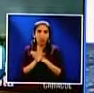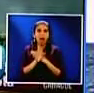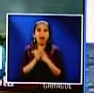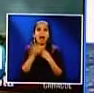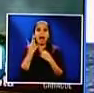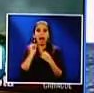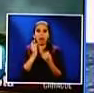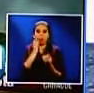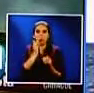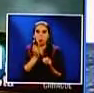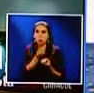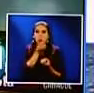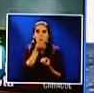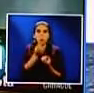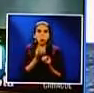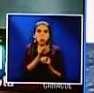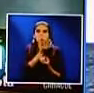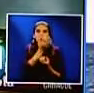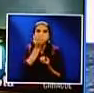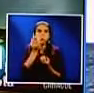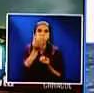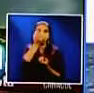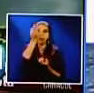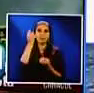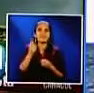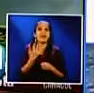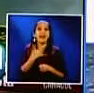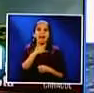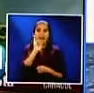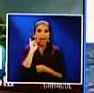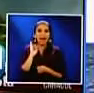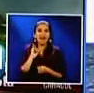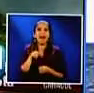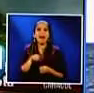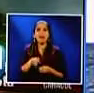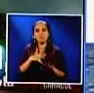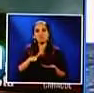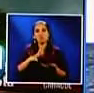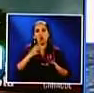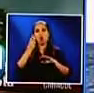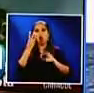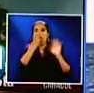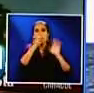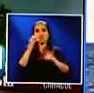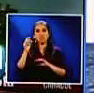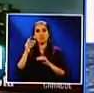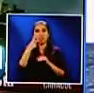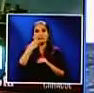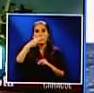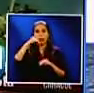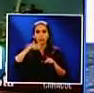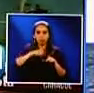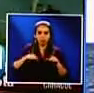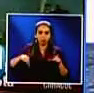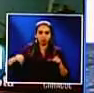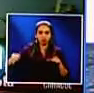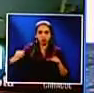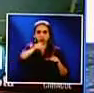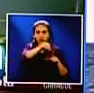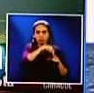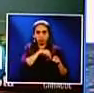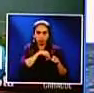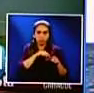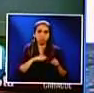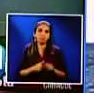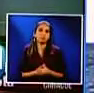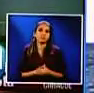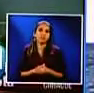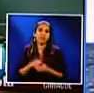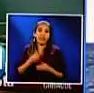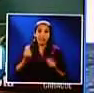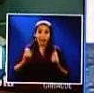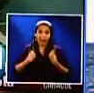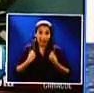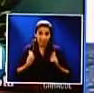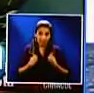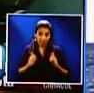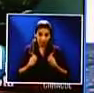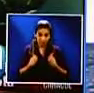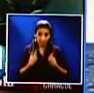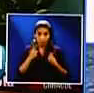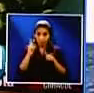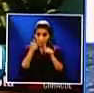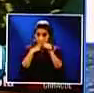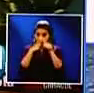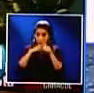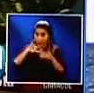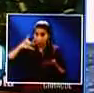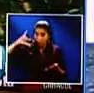llamas el sitio del siniestro, que abarca un área más o menos de unos 800 kilómetros a la redonda. La vivienda que fue la